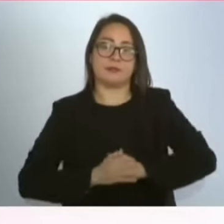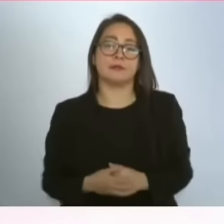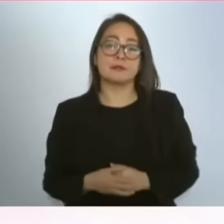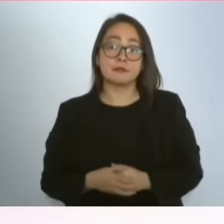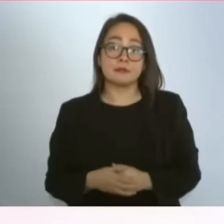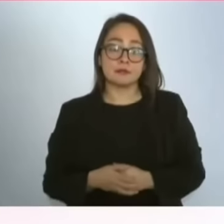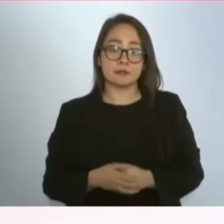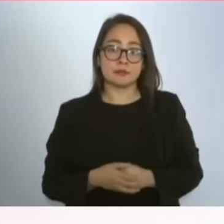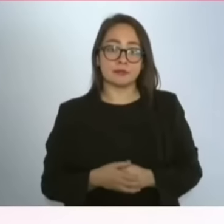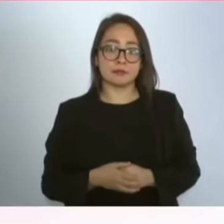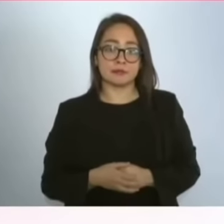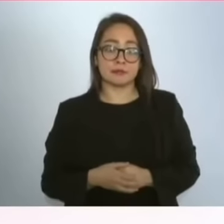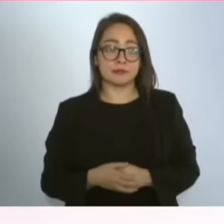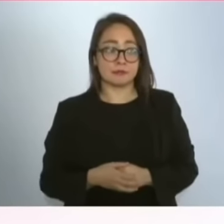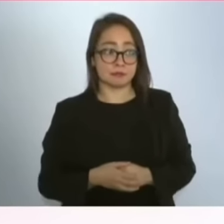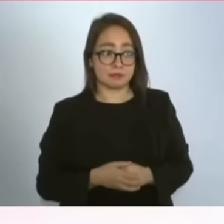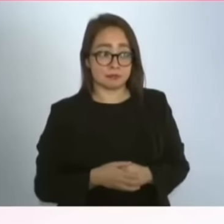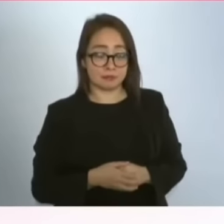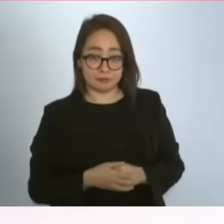¿Saben qué era